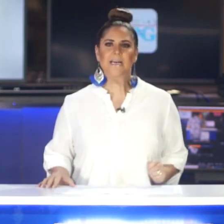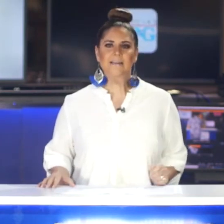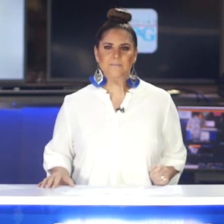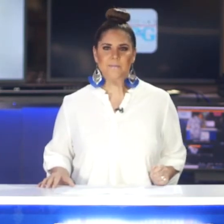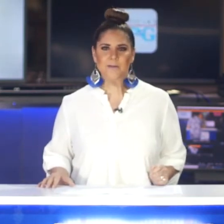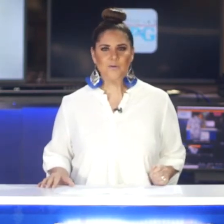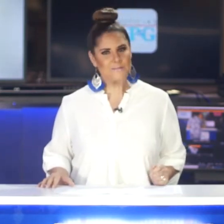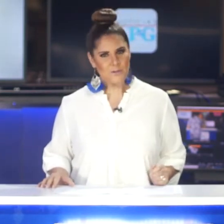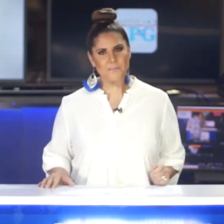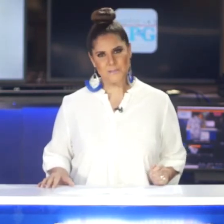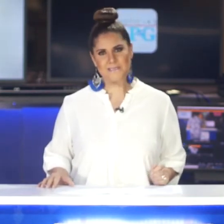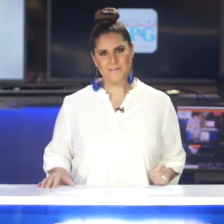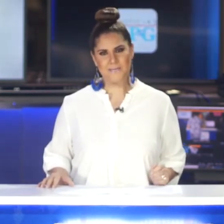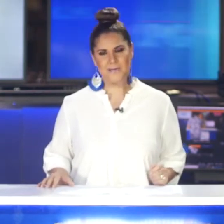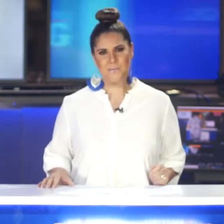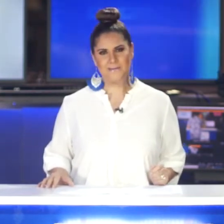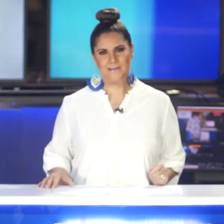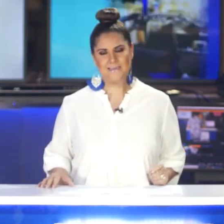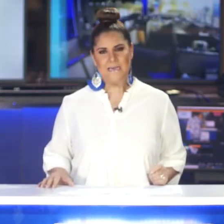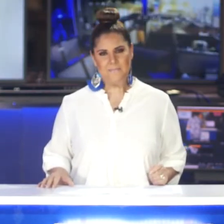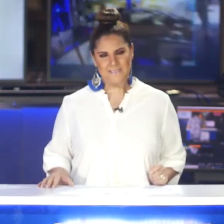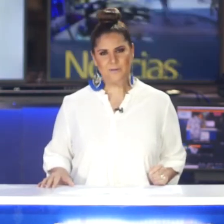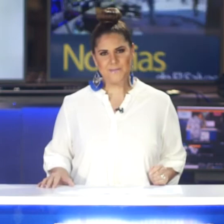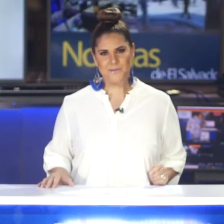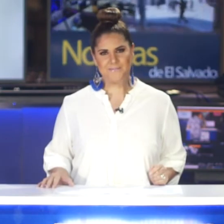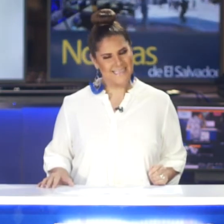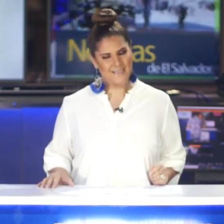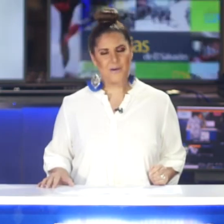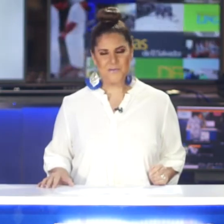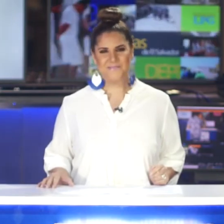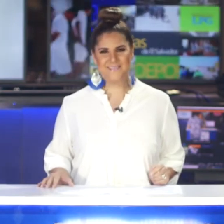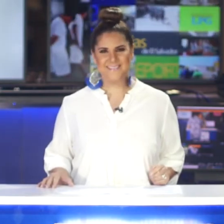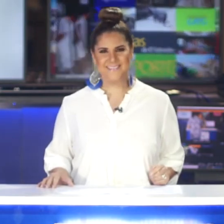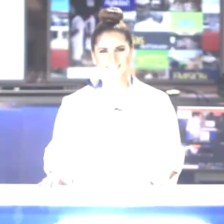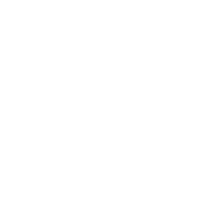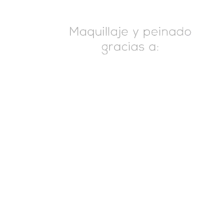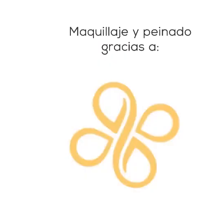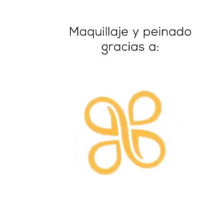su familia es primero. Los espero la próxima semana para compartirles más información. Hasta luego.